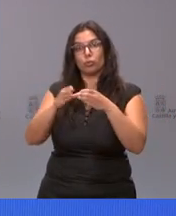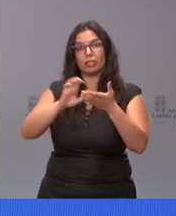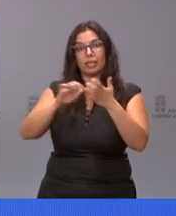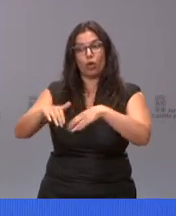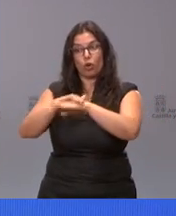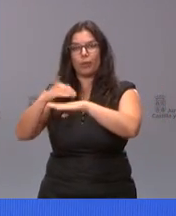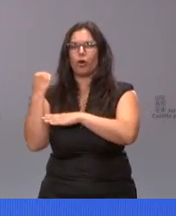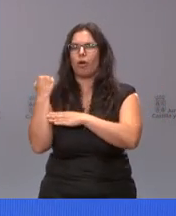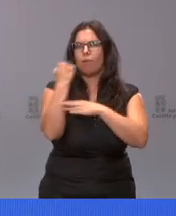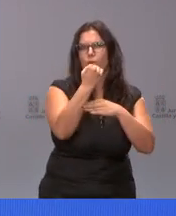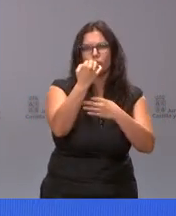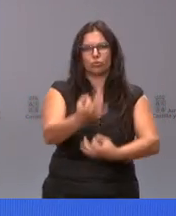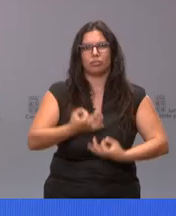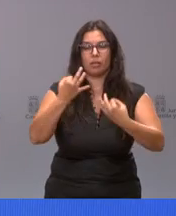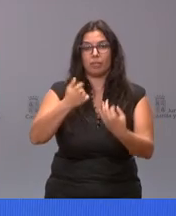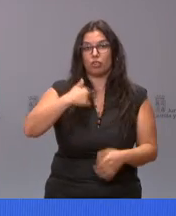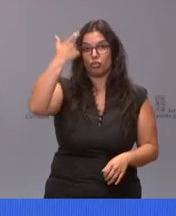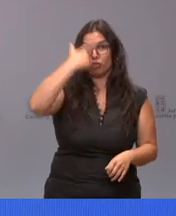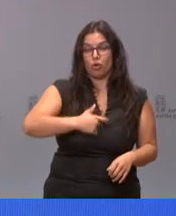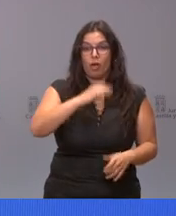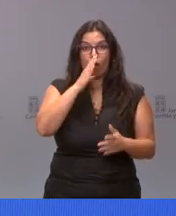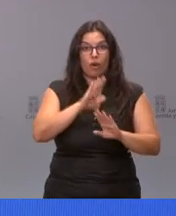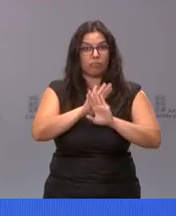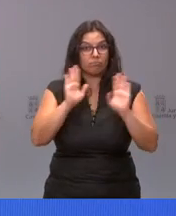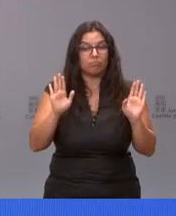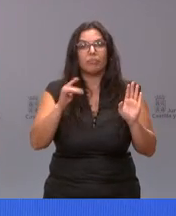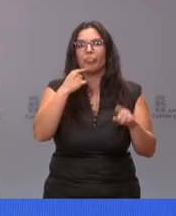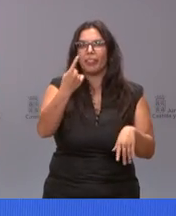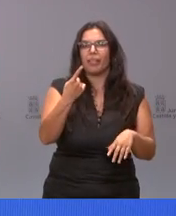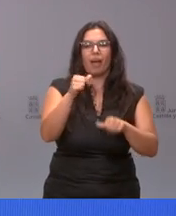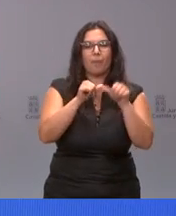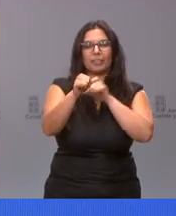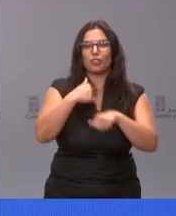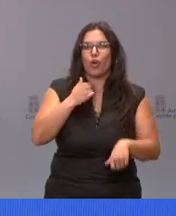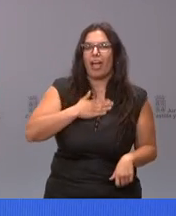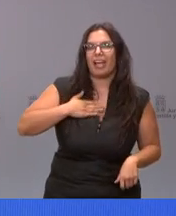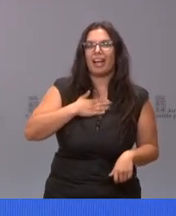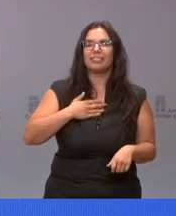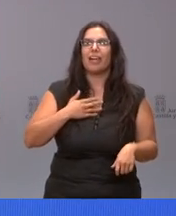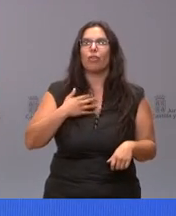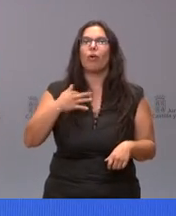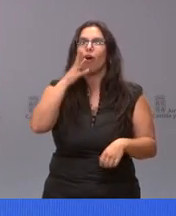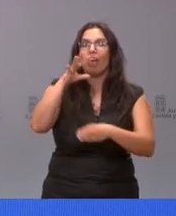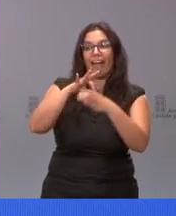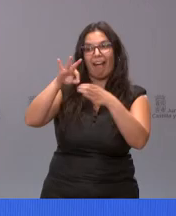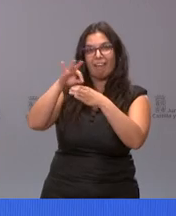de Castilla y León, y yo ahora ya os puedo decir que estaré encantado de tomar un